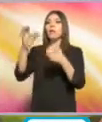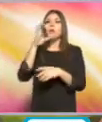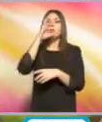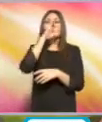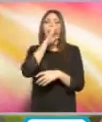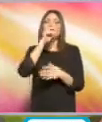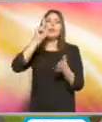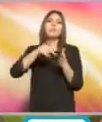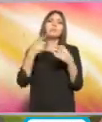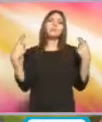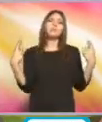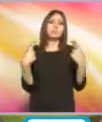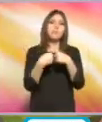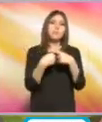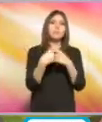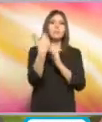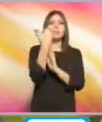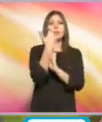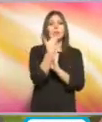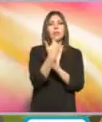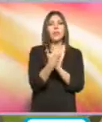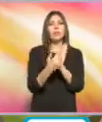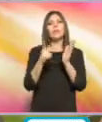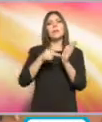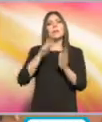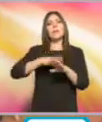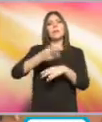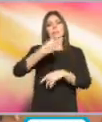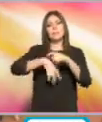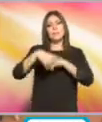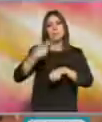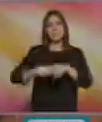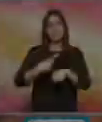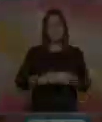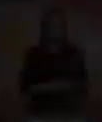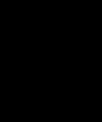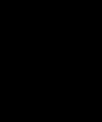defensas Ahí está. y trastorna el sistema inmunológico. Bueno. Doctor, pues muchas gracias. No, pues al contrario. Gracias.